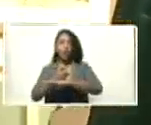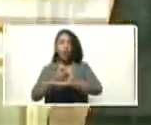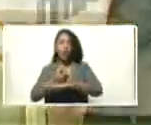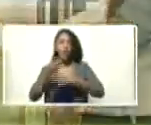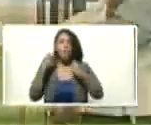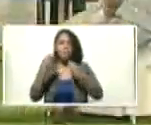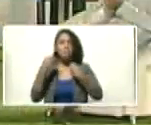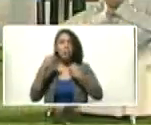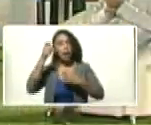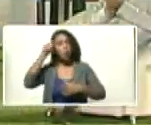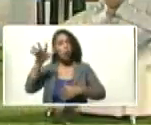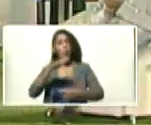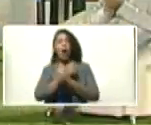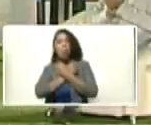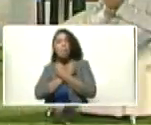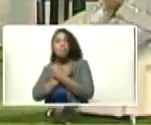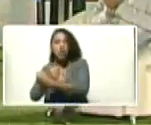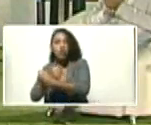con amor.